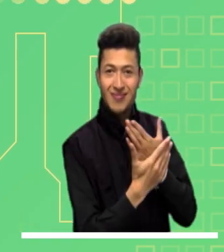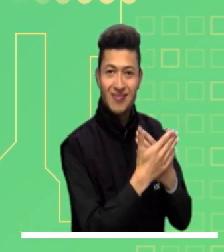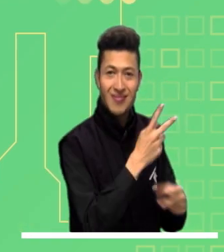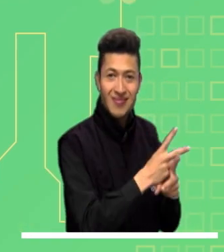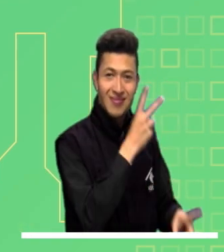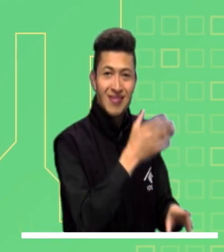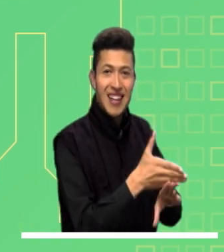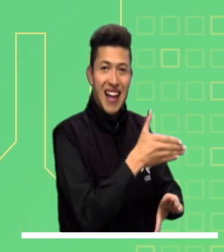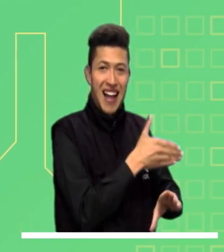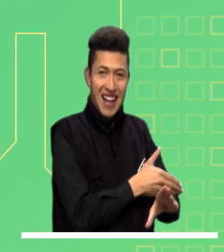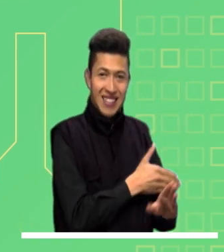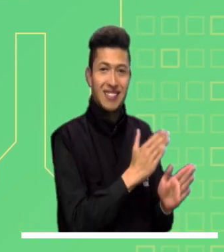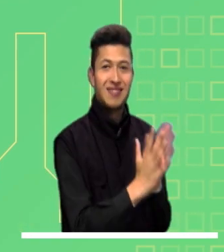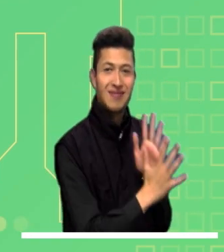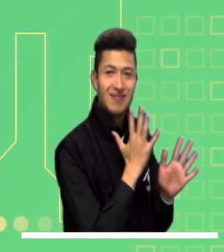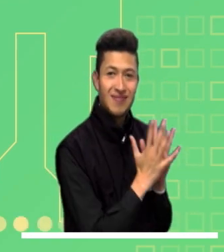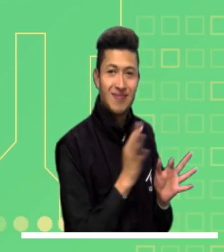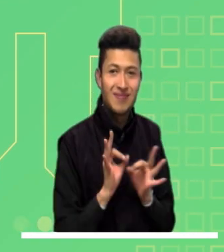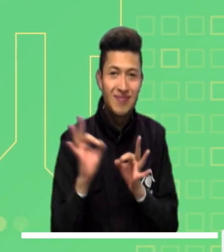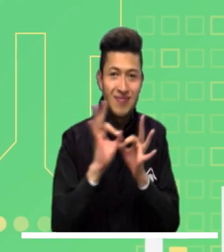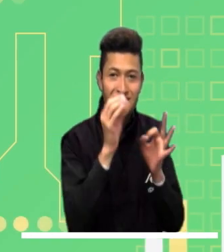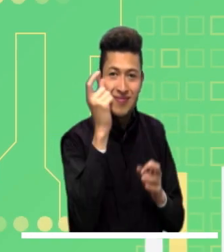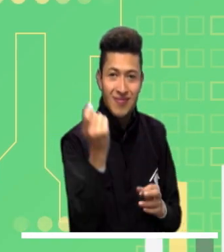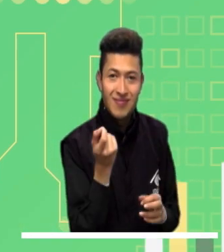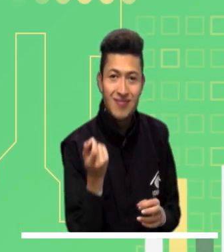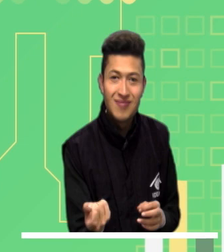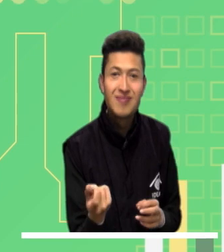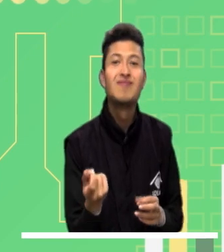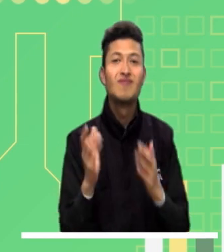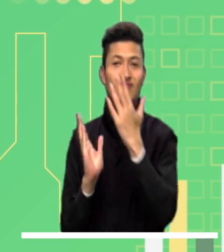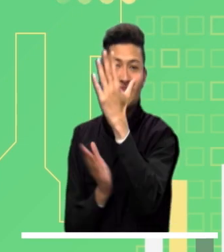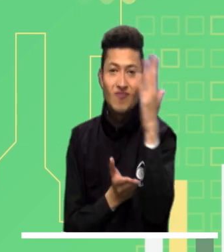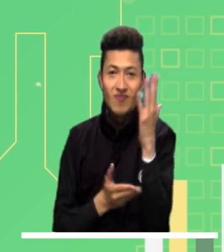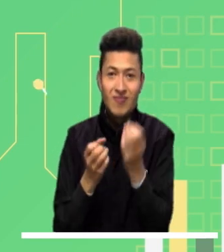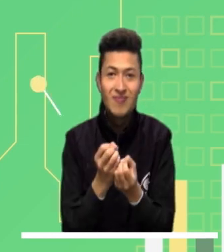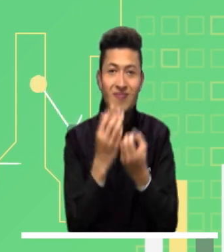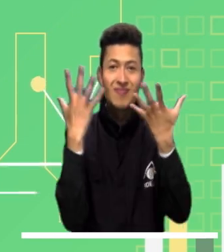imágenes satelitales y conozca las principales alertas tempranas.